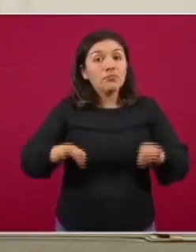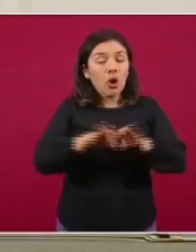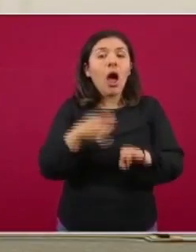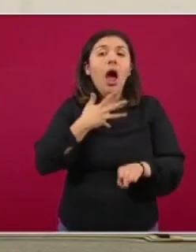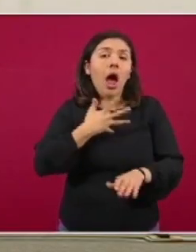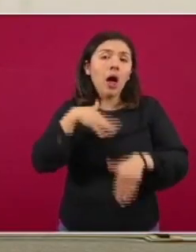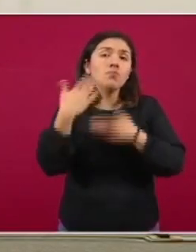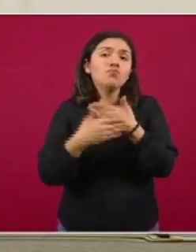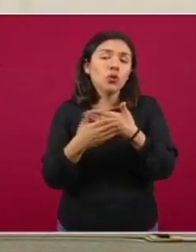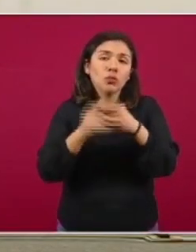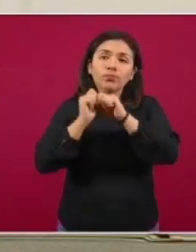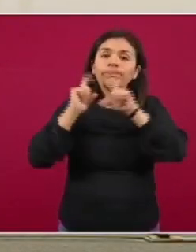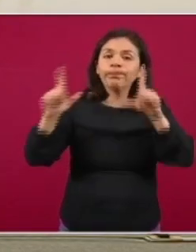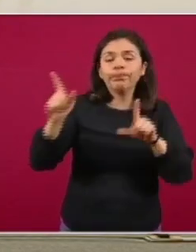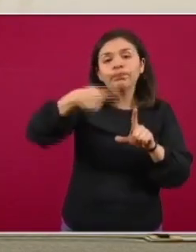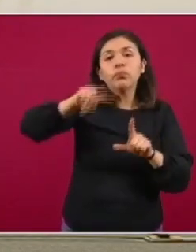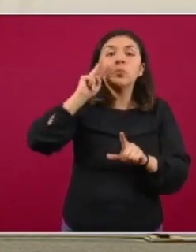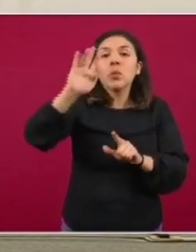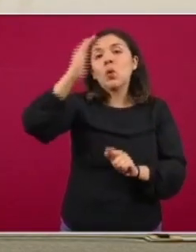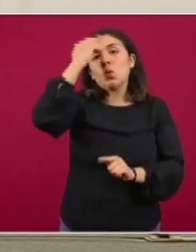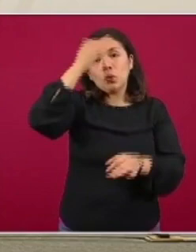una campaña que pronto se anunciará.